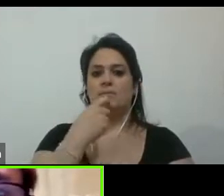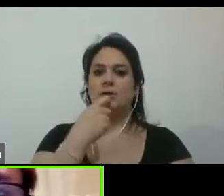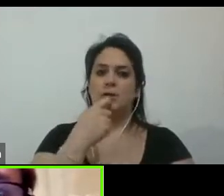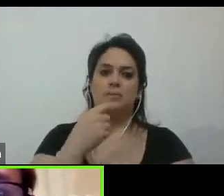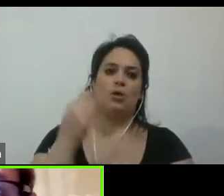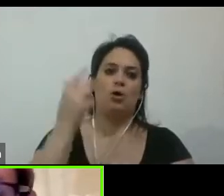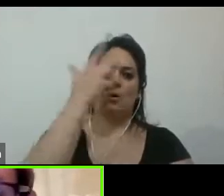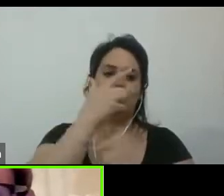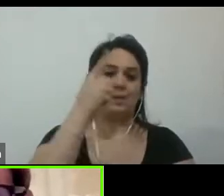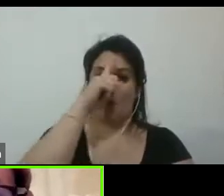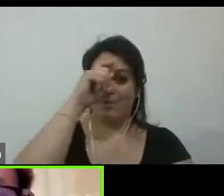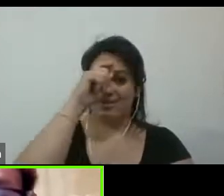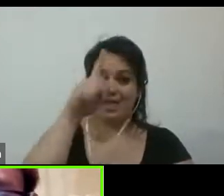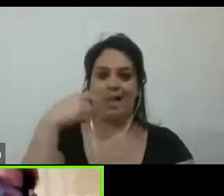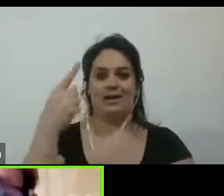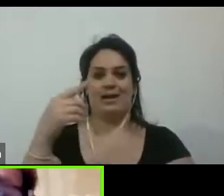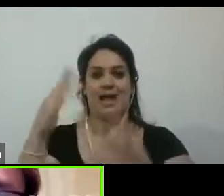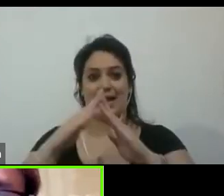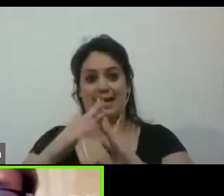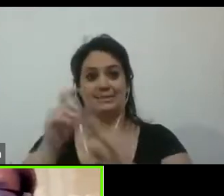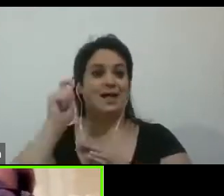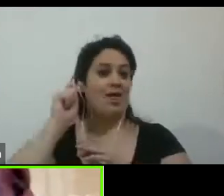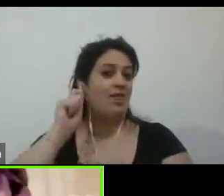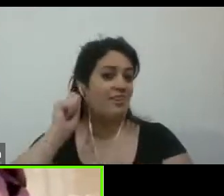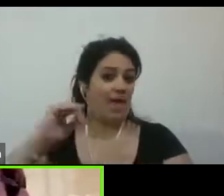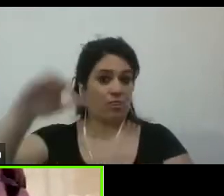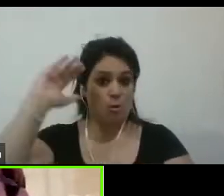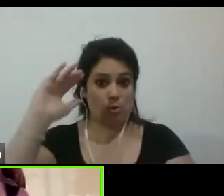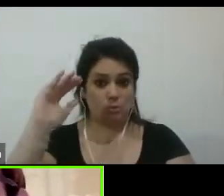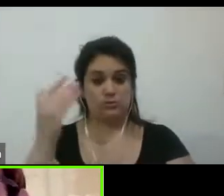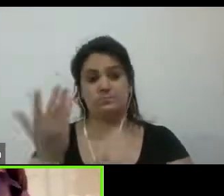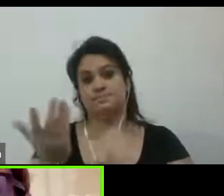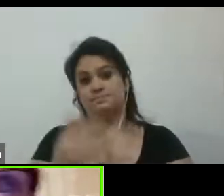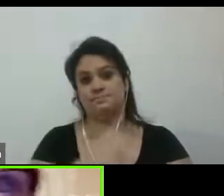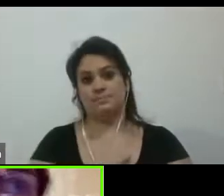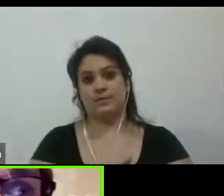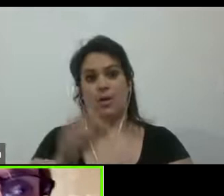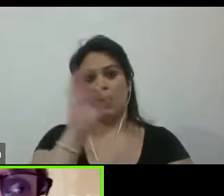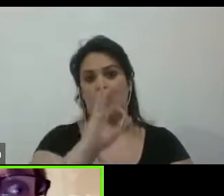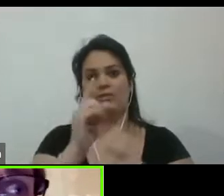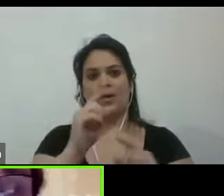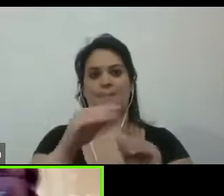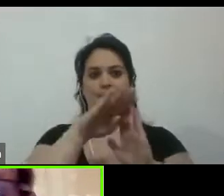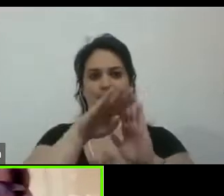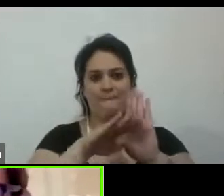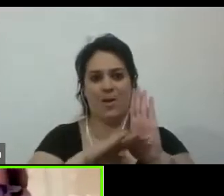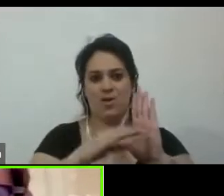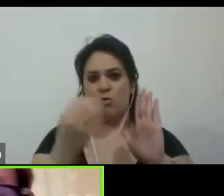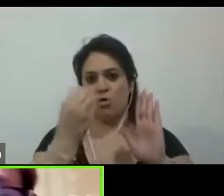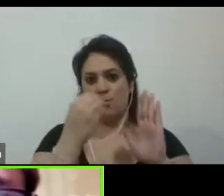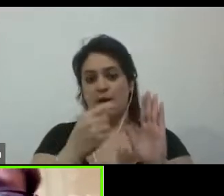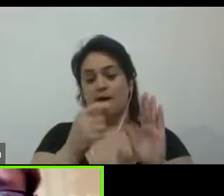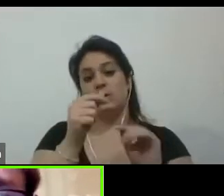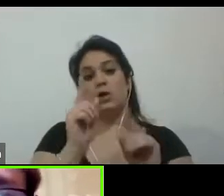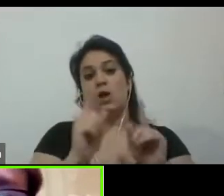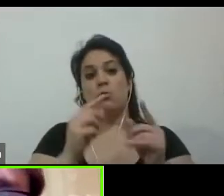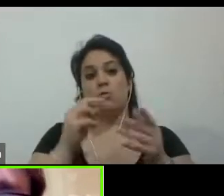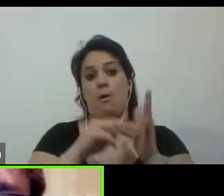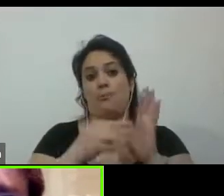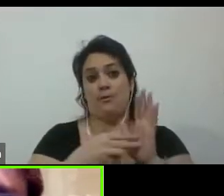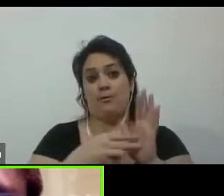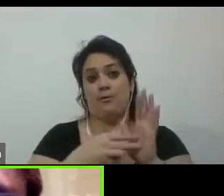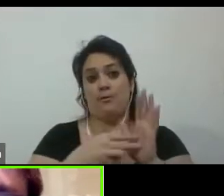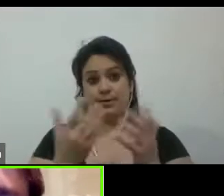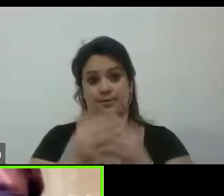y así sucesivamente entonces tenemos que ver en la creación de menús de personas con ciertas patologías